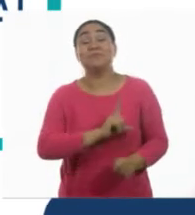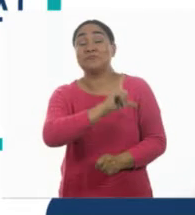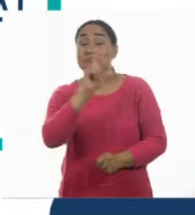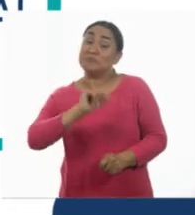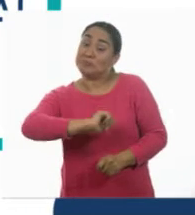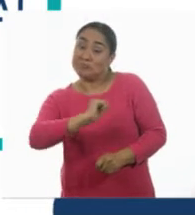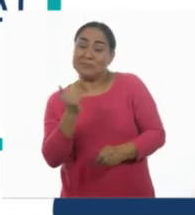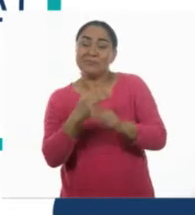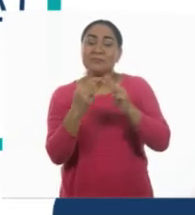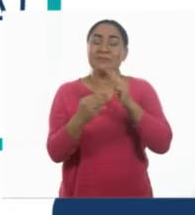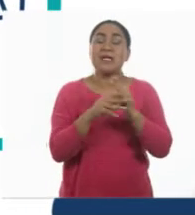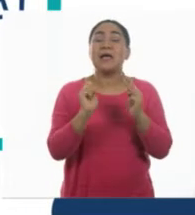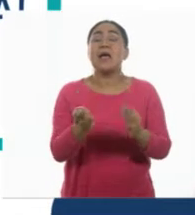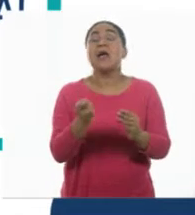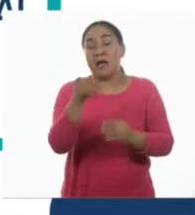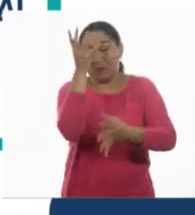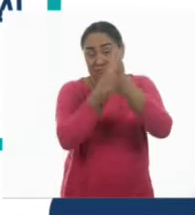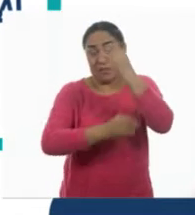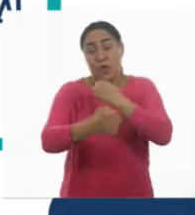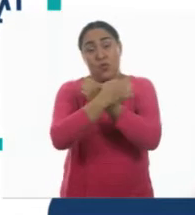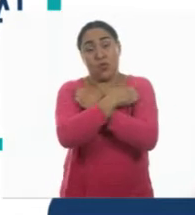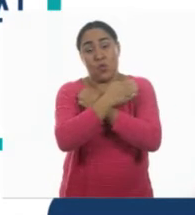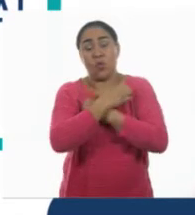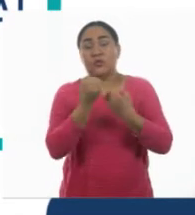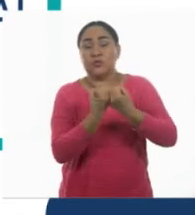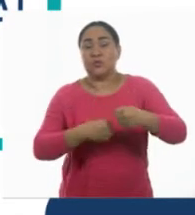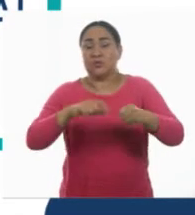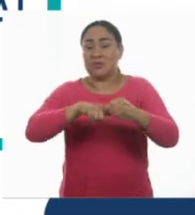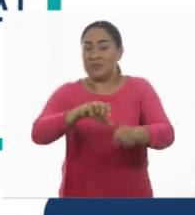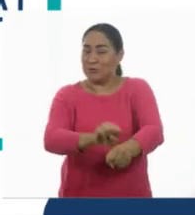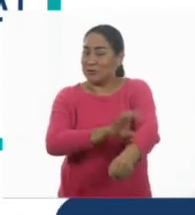Continuamos con educación socioemocional.